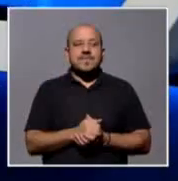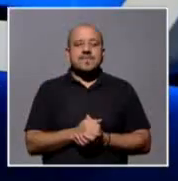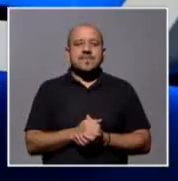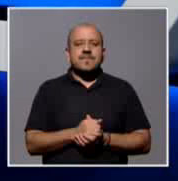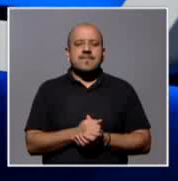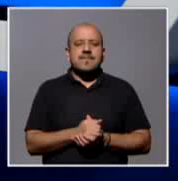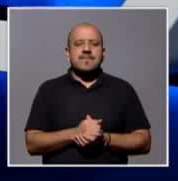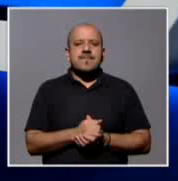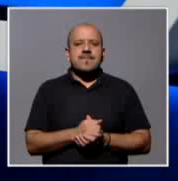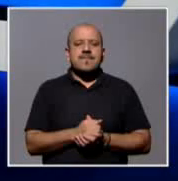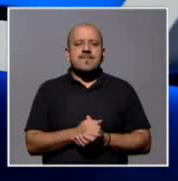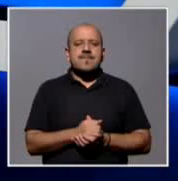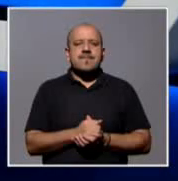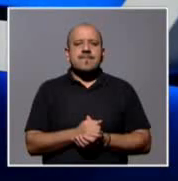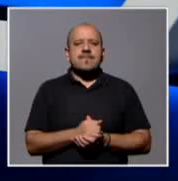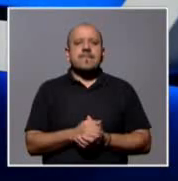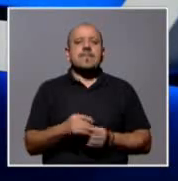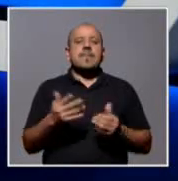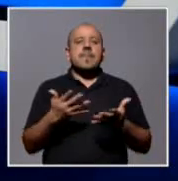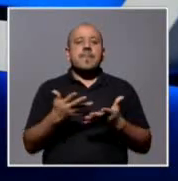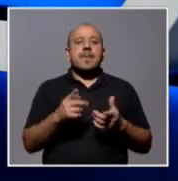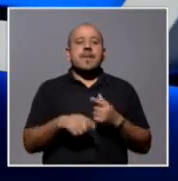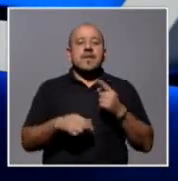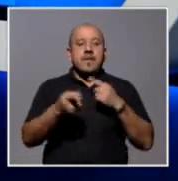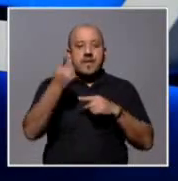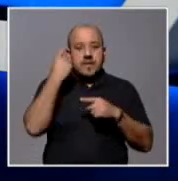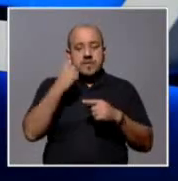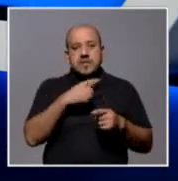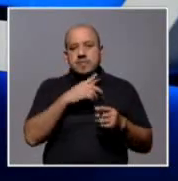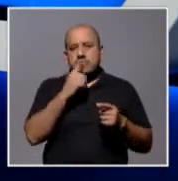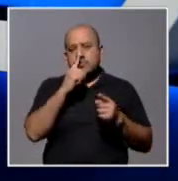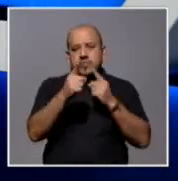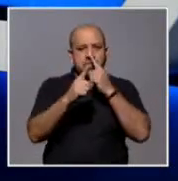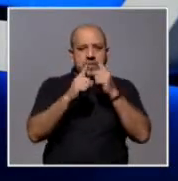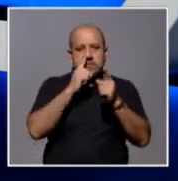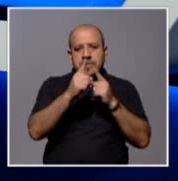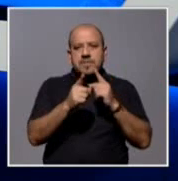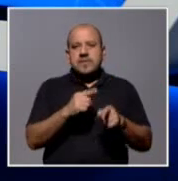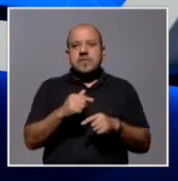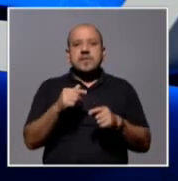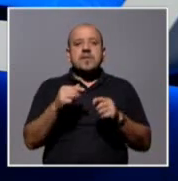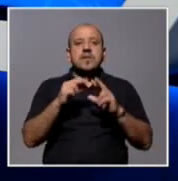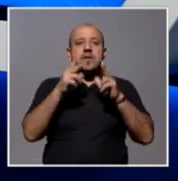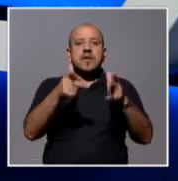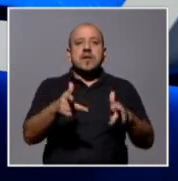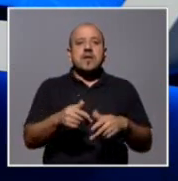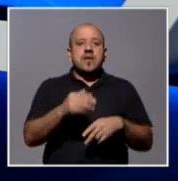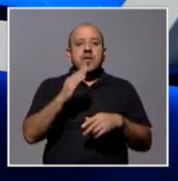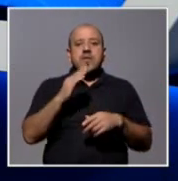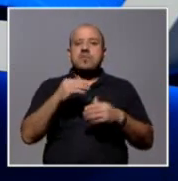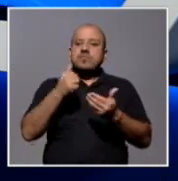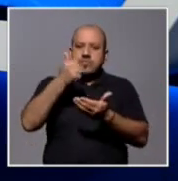dale. Y nos estamos yendo, y ayer miles y miles y miles de uruguayos dijeron presente en